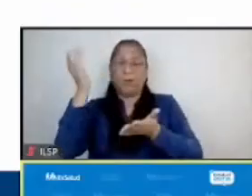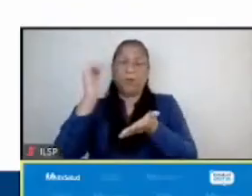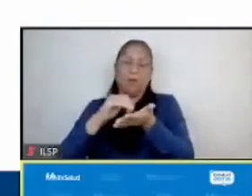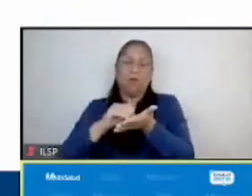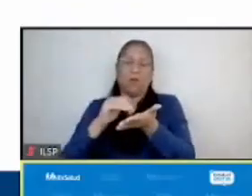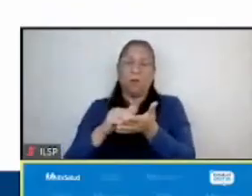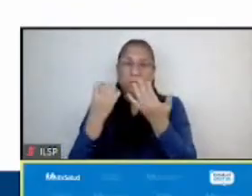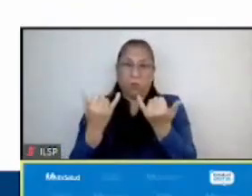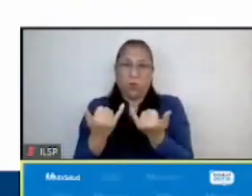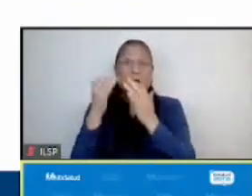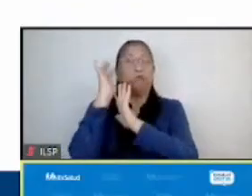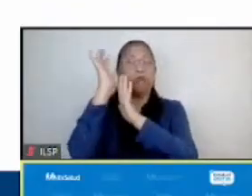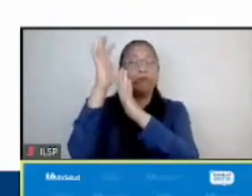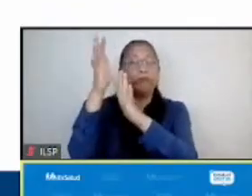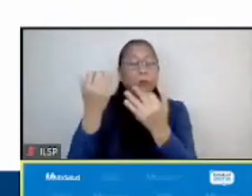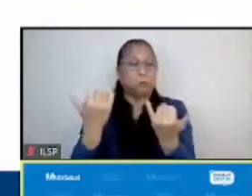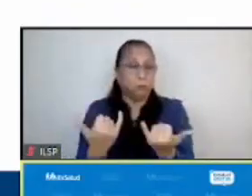esta ponencia el día de hoy.